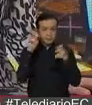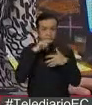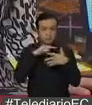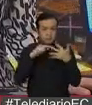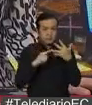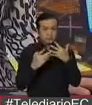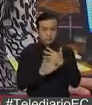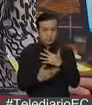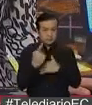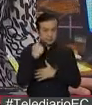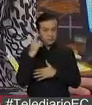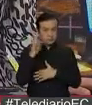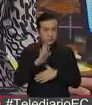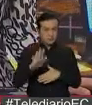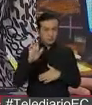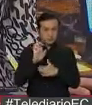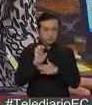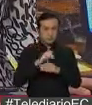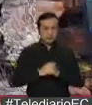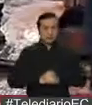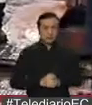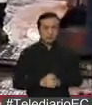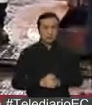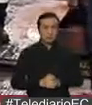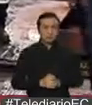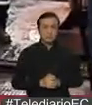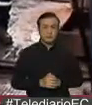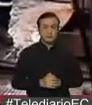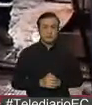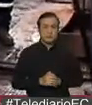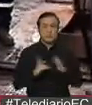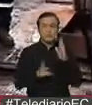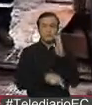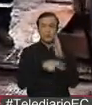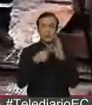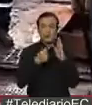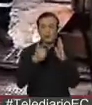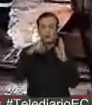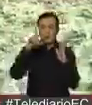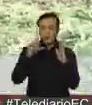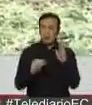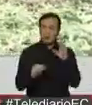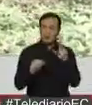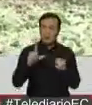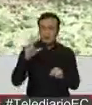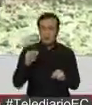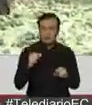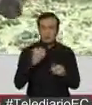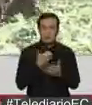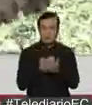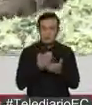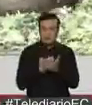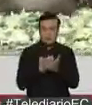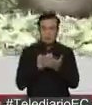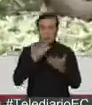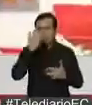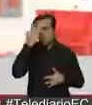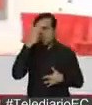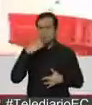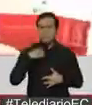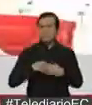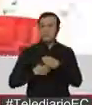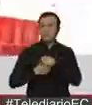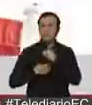consideran que enfrenta el país. La caída del precio del petróleo y la paralización económica del país, fruto del COVID-19,